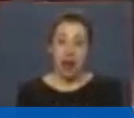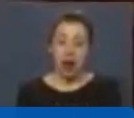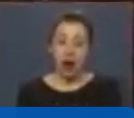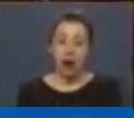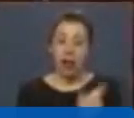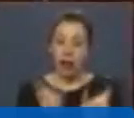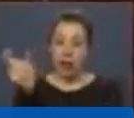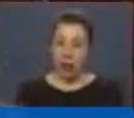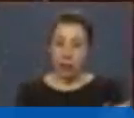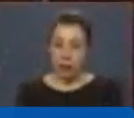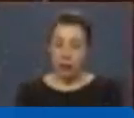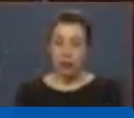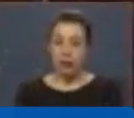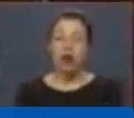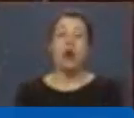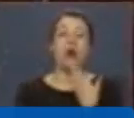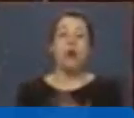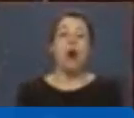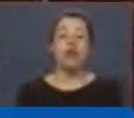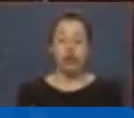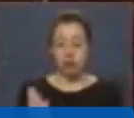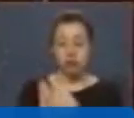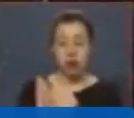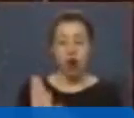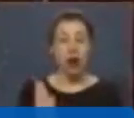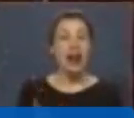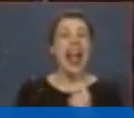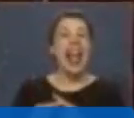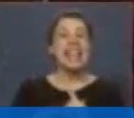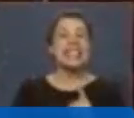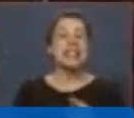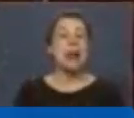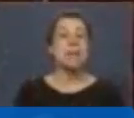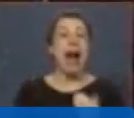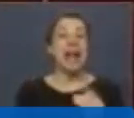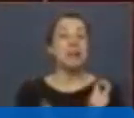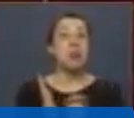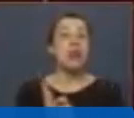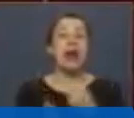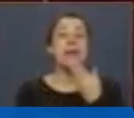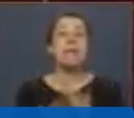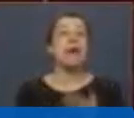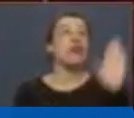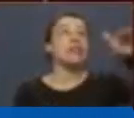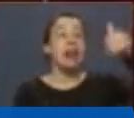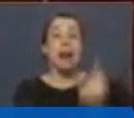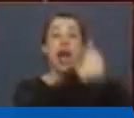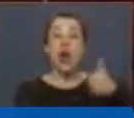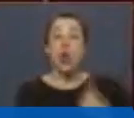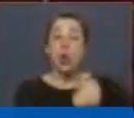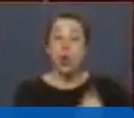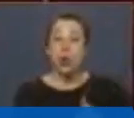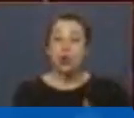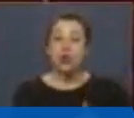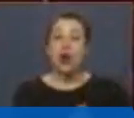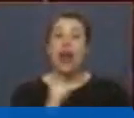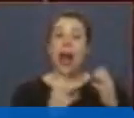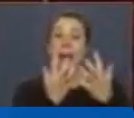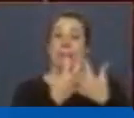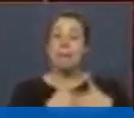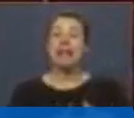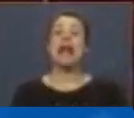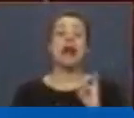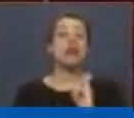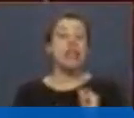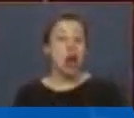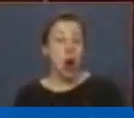los trabajadores al ingresar requisitos de mayor ponderación en las bases de licitación a aquellas concesionarias que